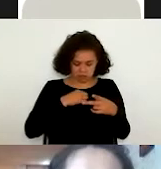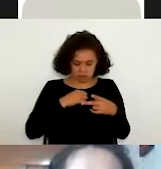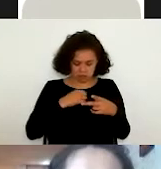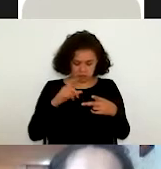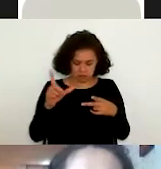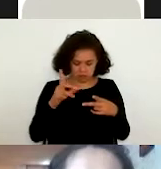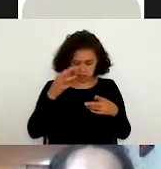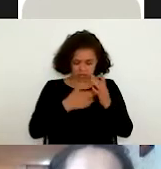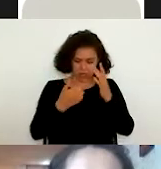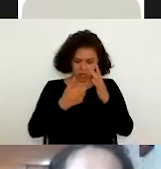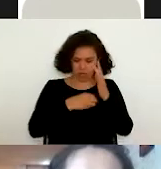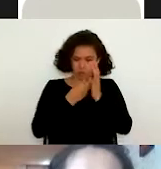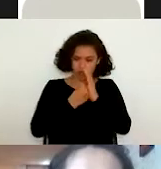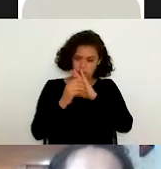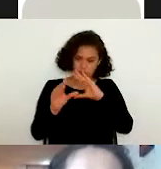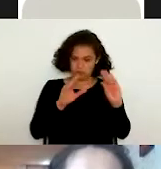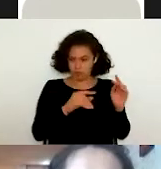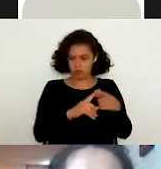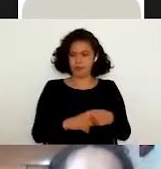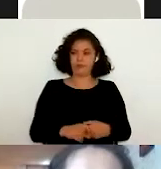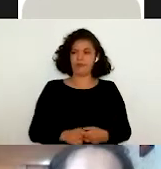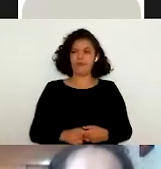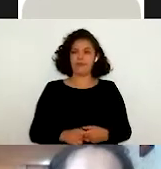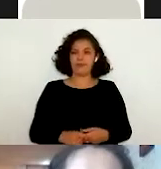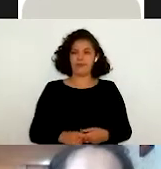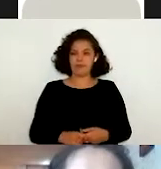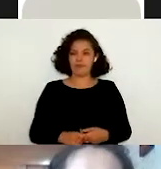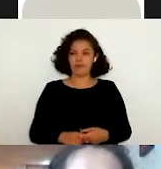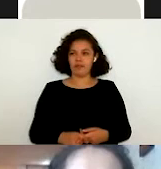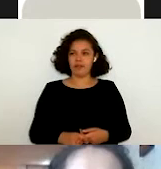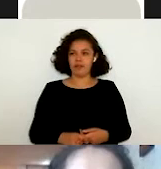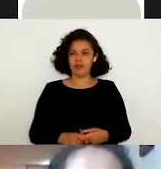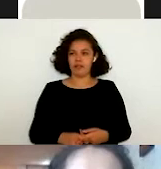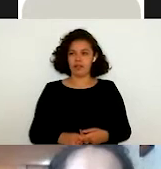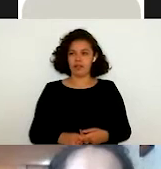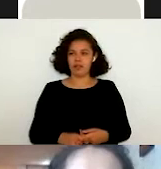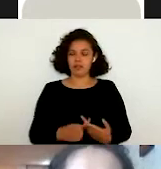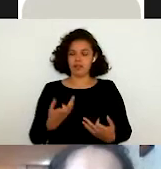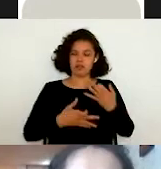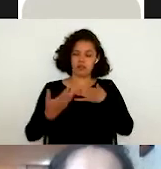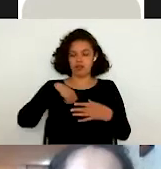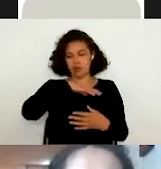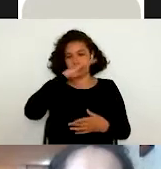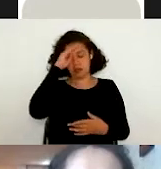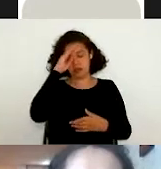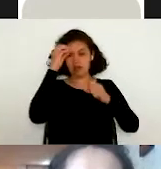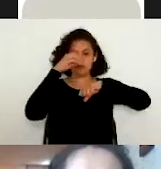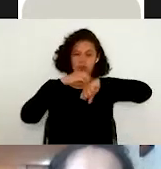las capacitaciones, ¿no? Todo aquello que pensamos o que colocamos como